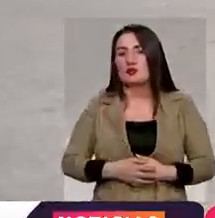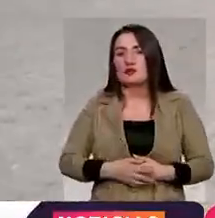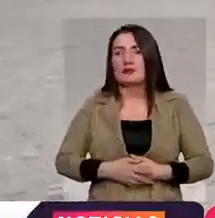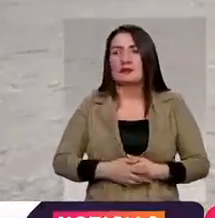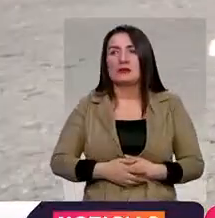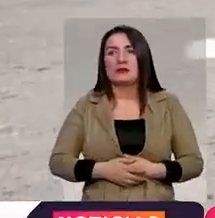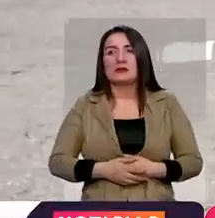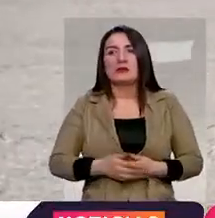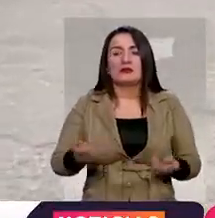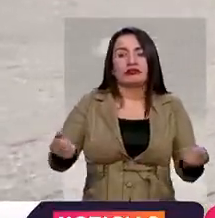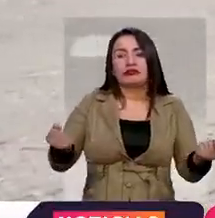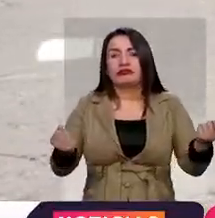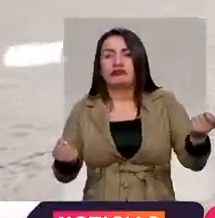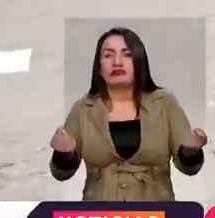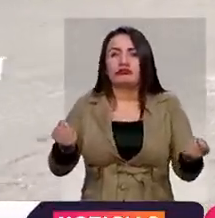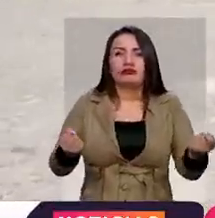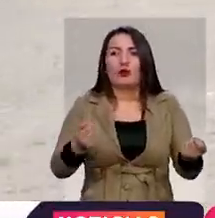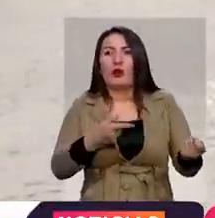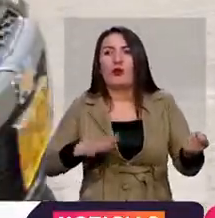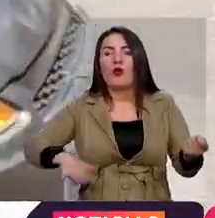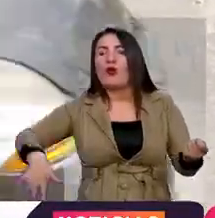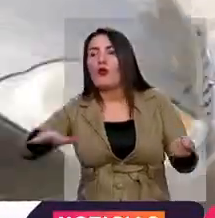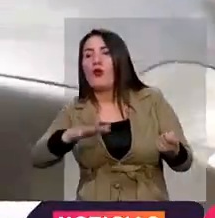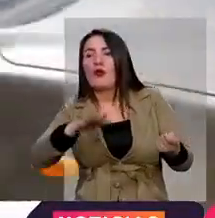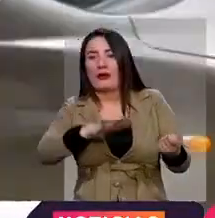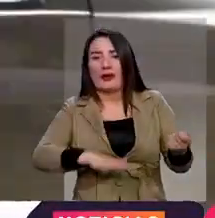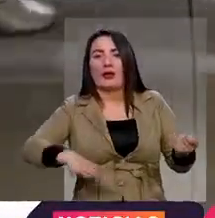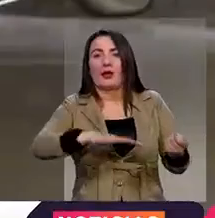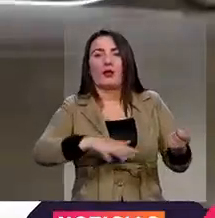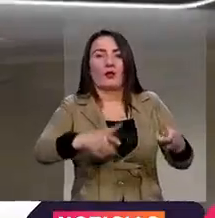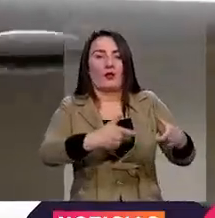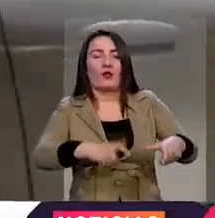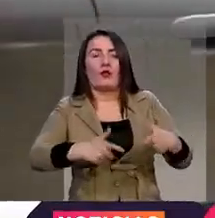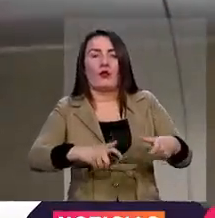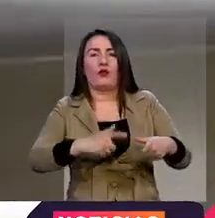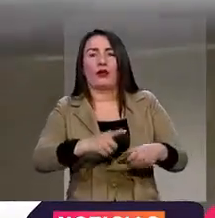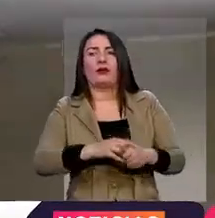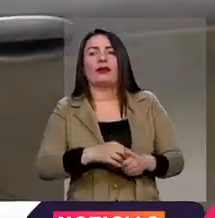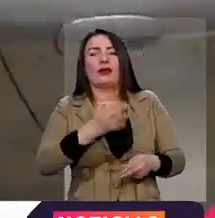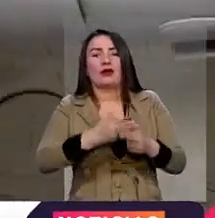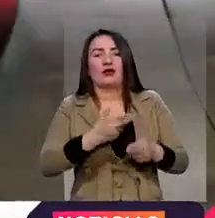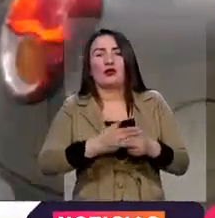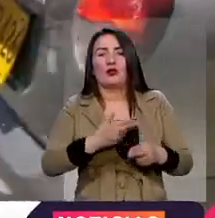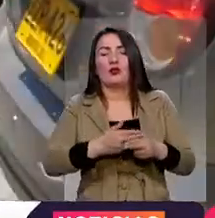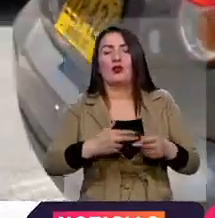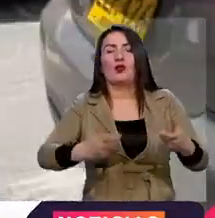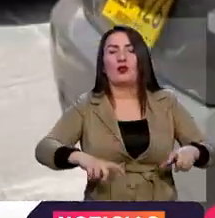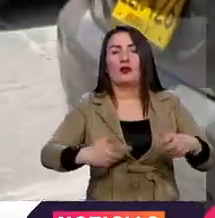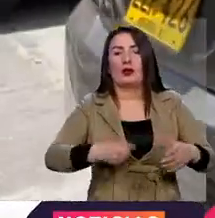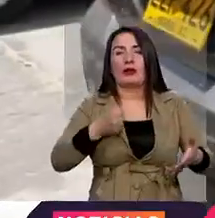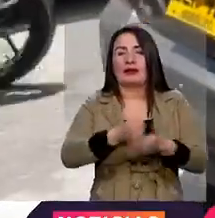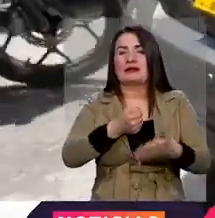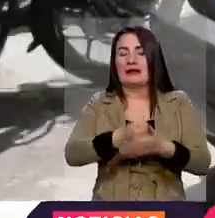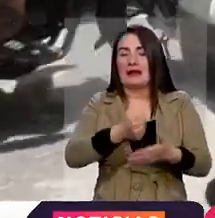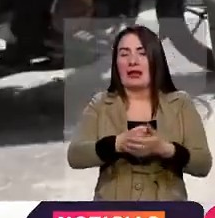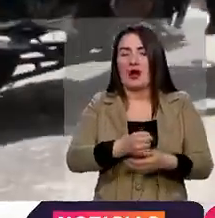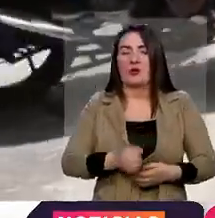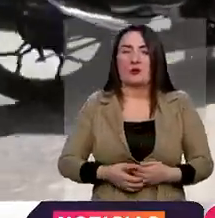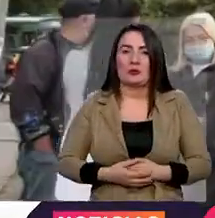que tienen que vivir los conductores y también los habitantes por este hueco que ya le colocaron hasta nombre, el hueco de los accidentados.